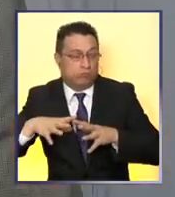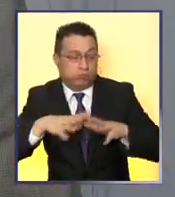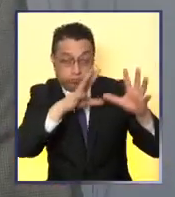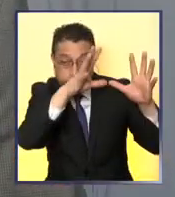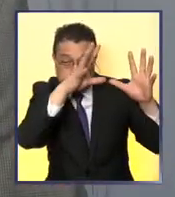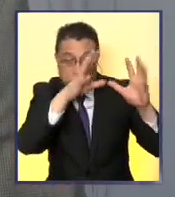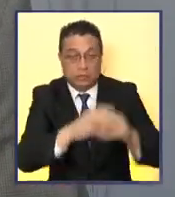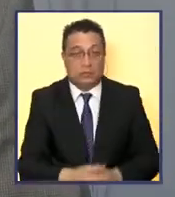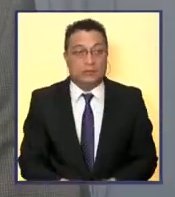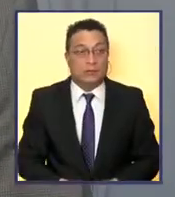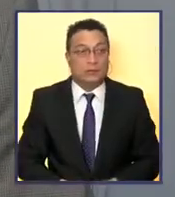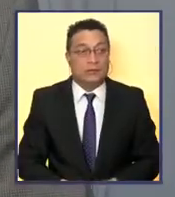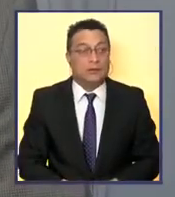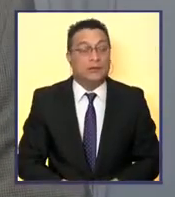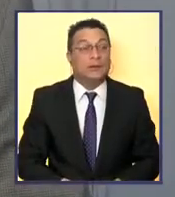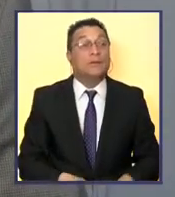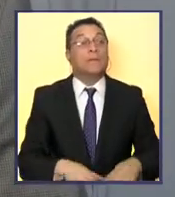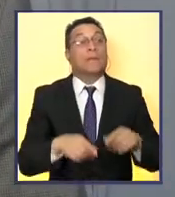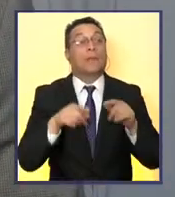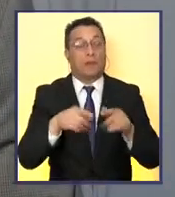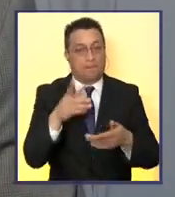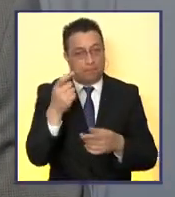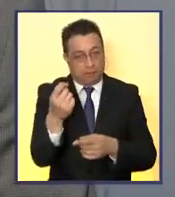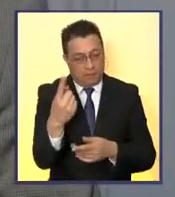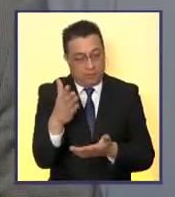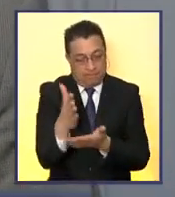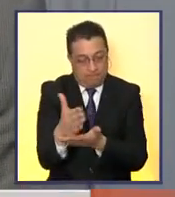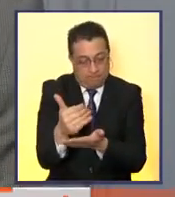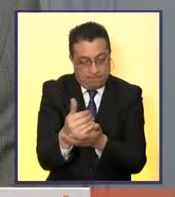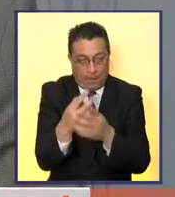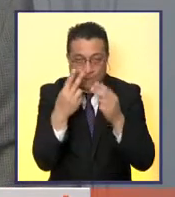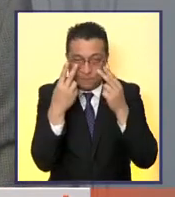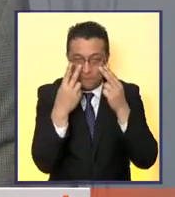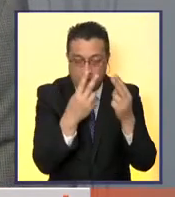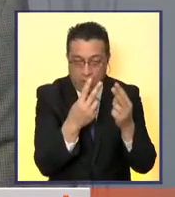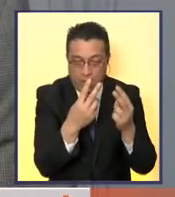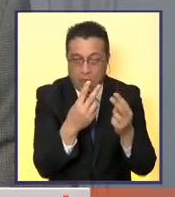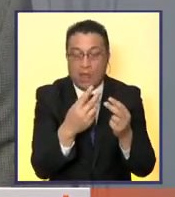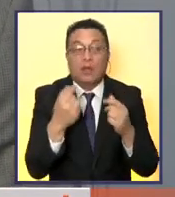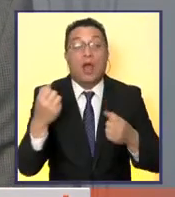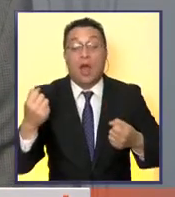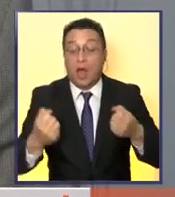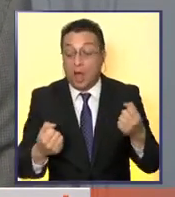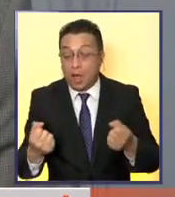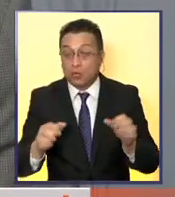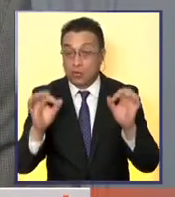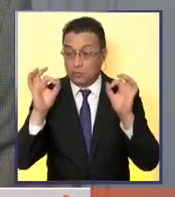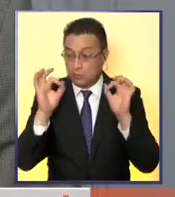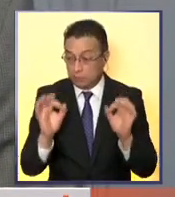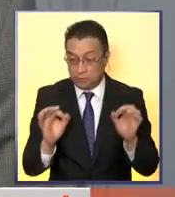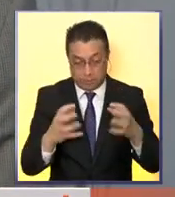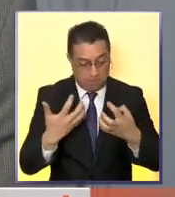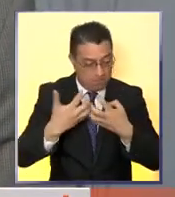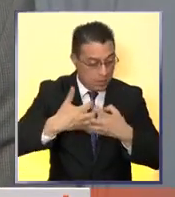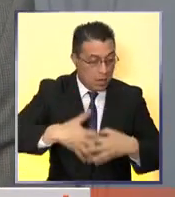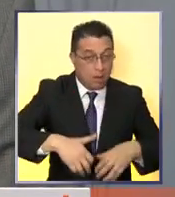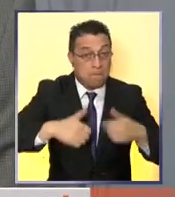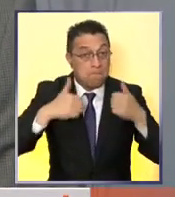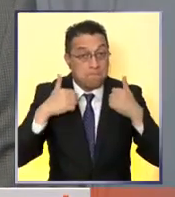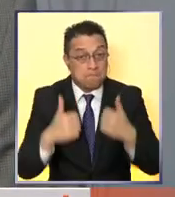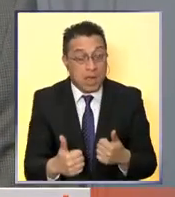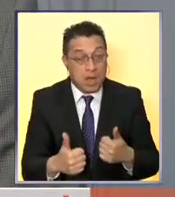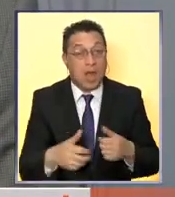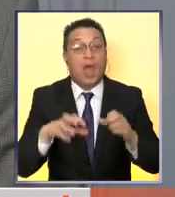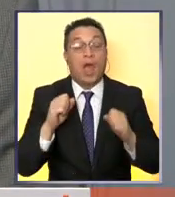el primer reto es que planifican en viajes es decir que el vehículo esté en buenas condiciones mecánicas que es el